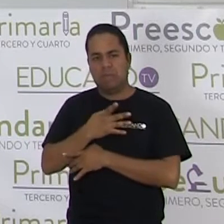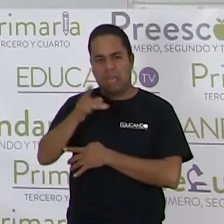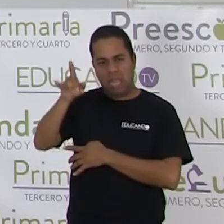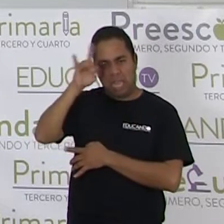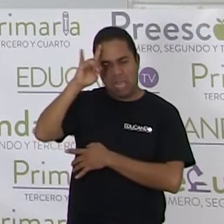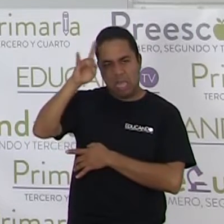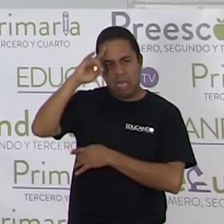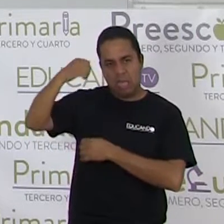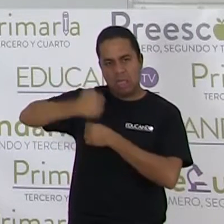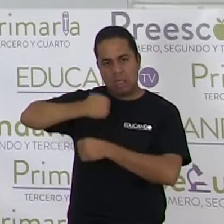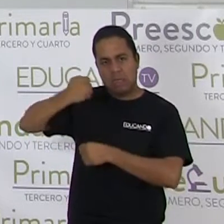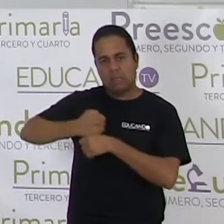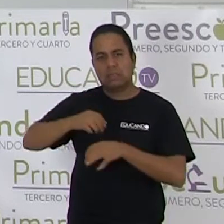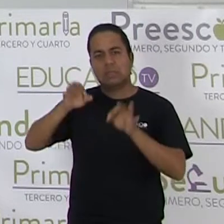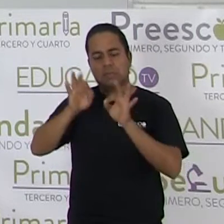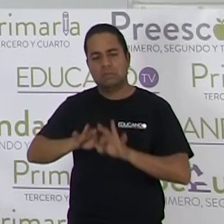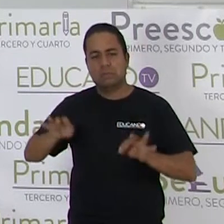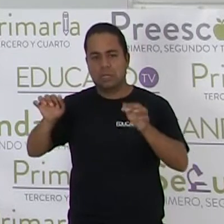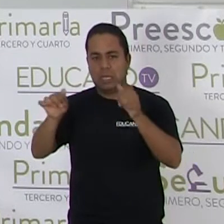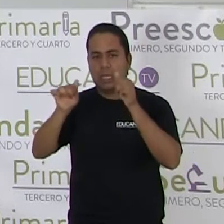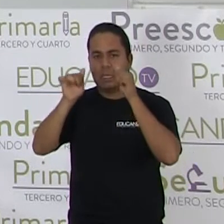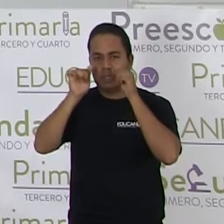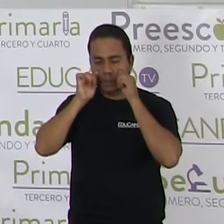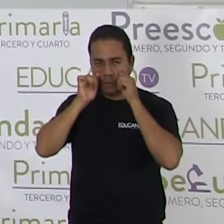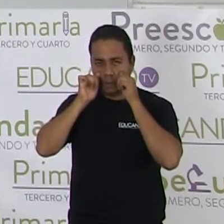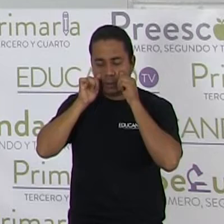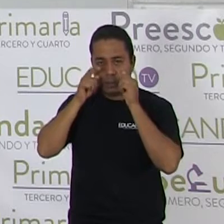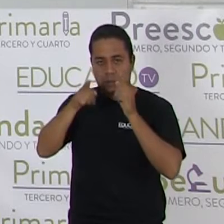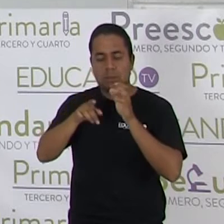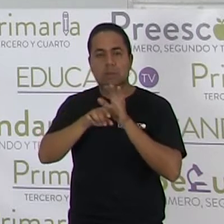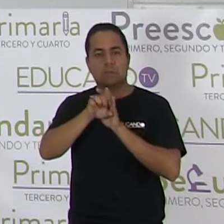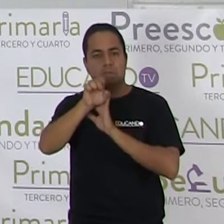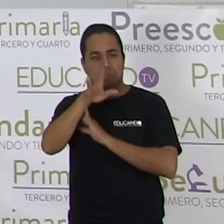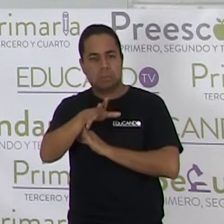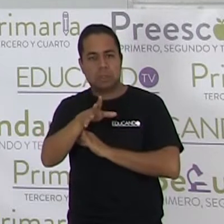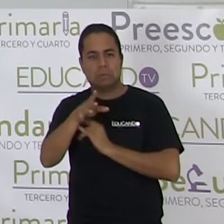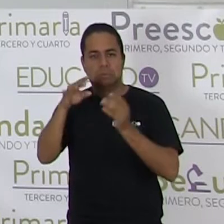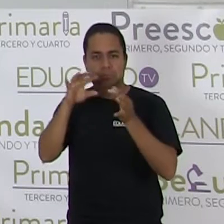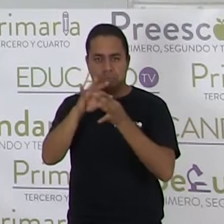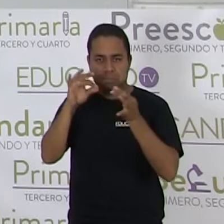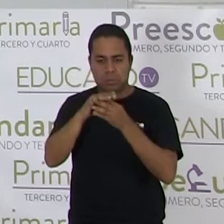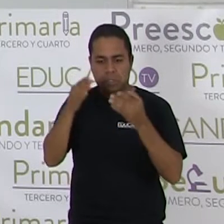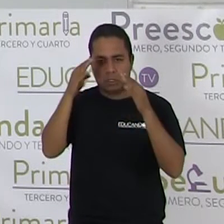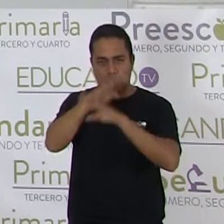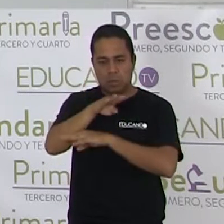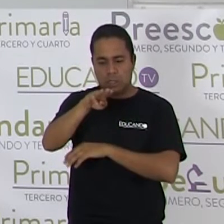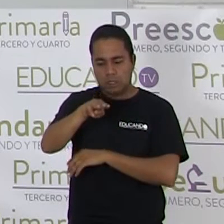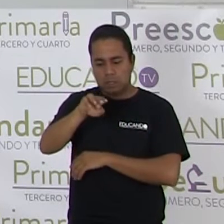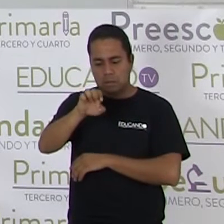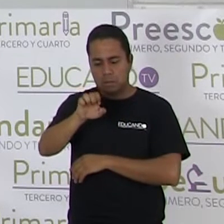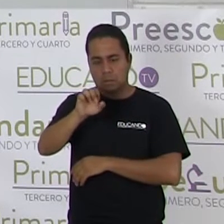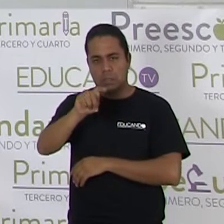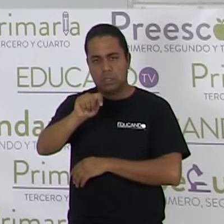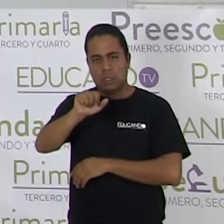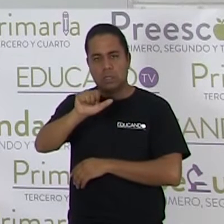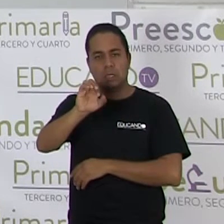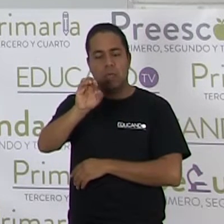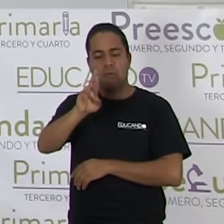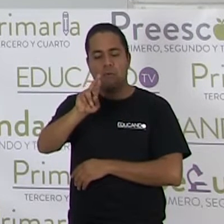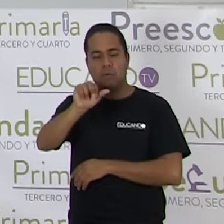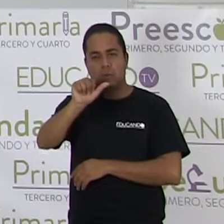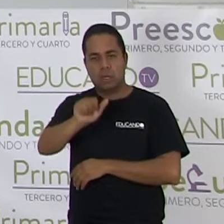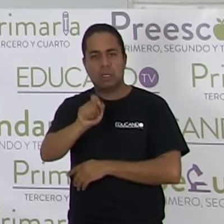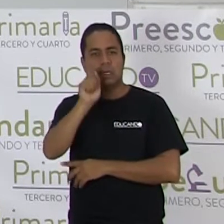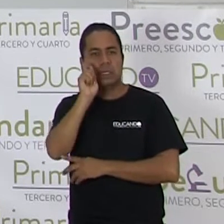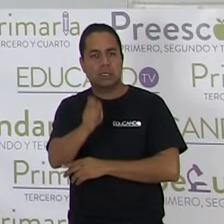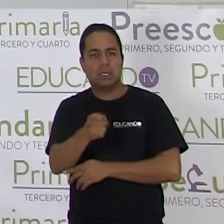esta parte, porque cuando estamos hablando de lo que son las metáforas, esta parte nos va a